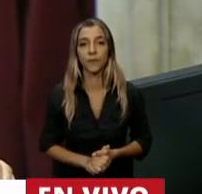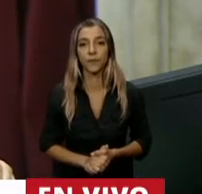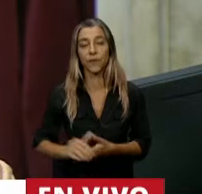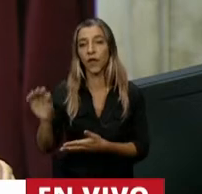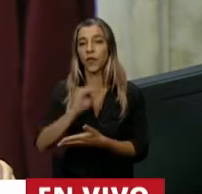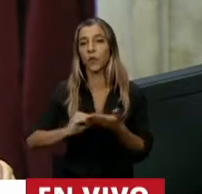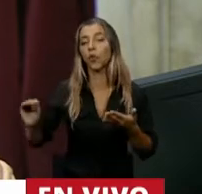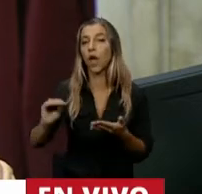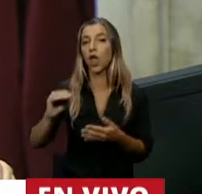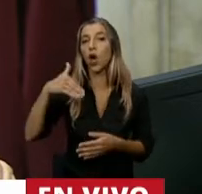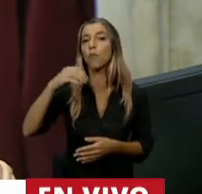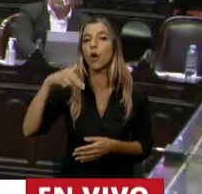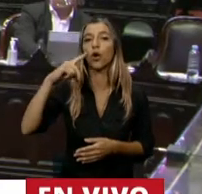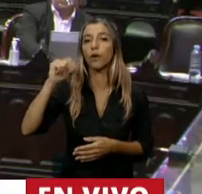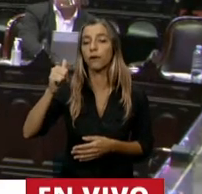Diputada Mónica Macha.